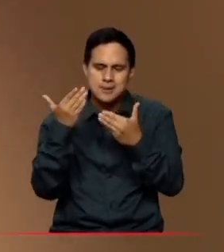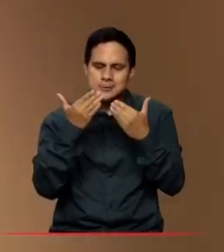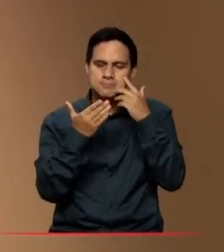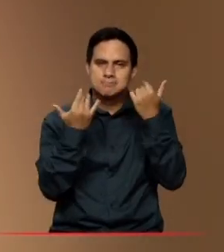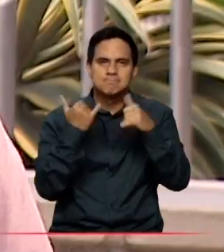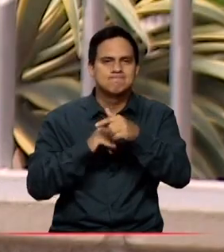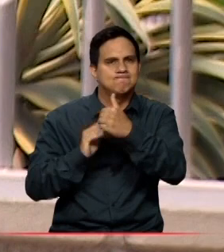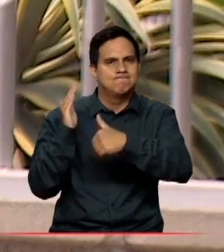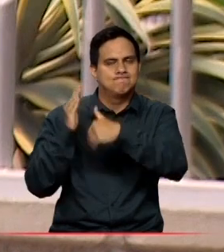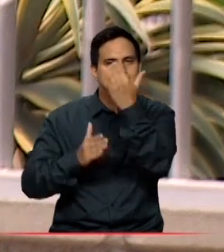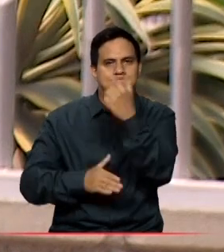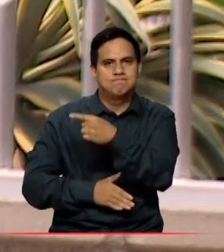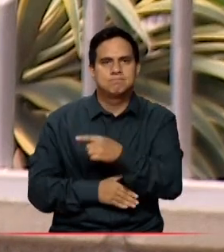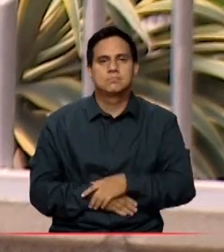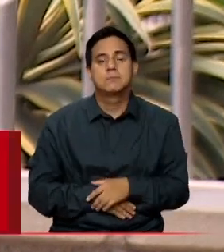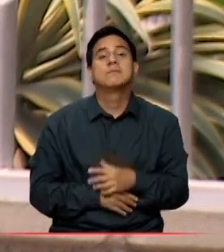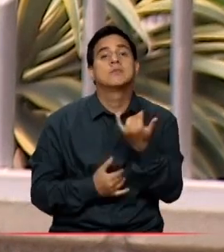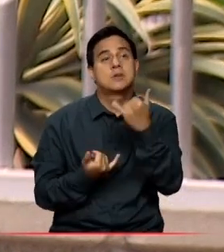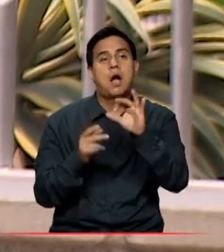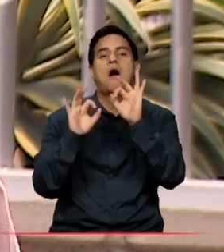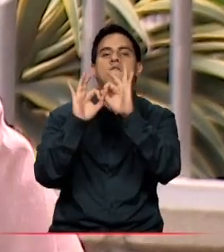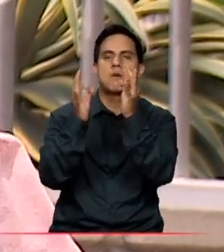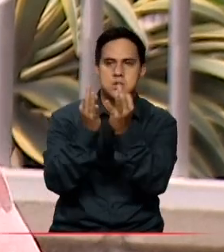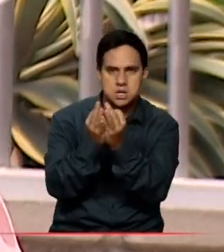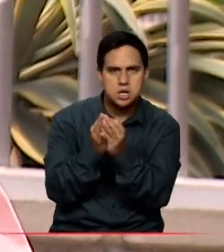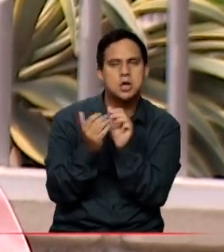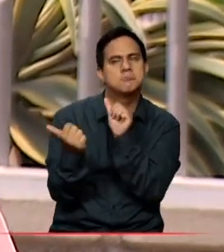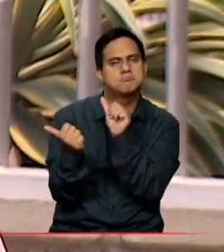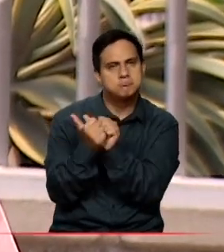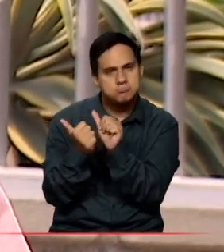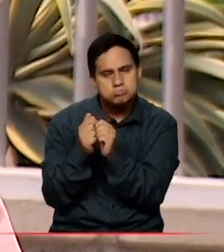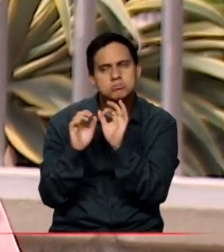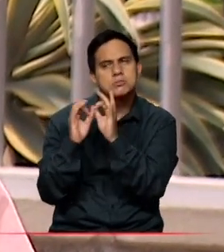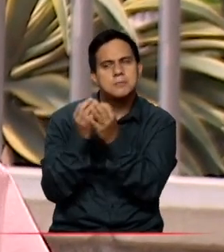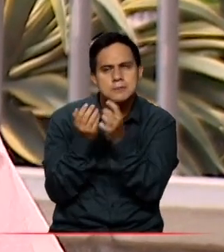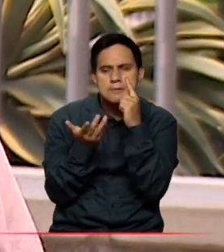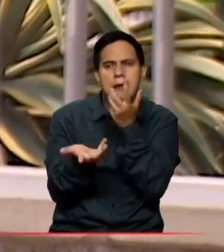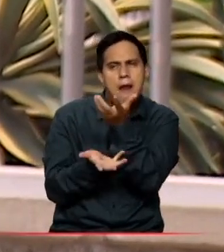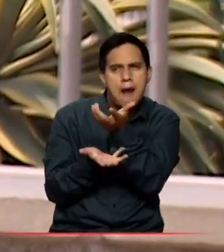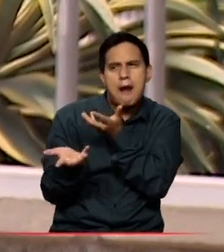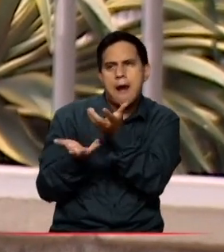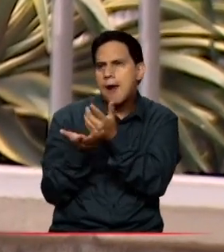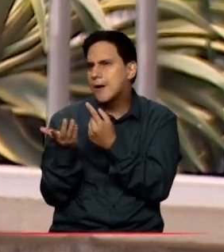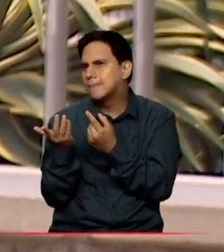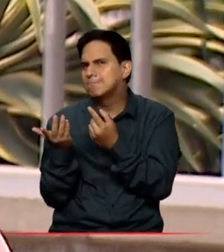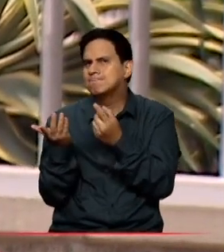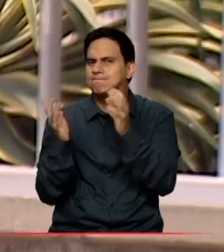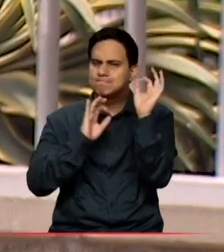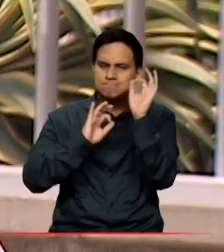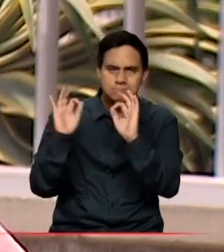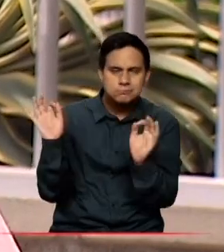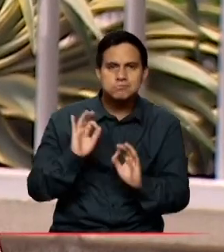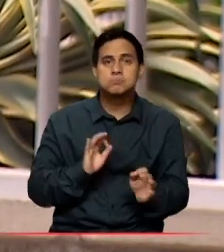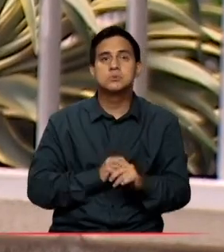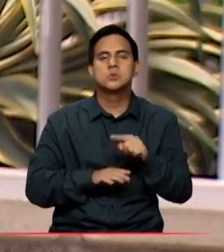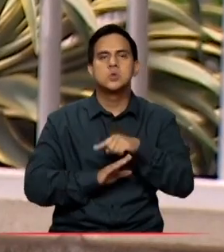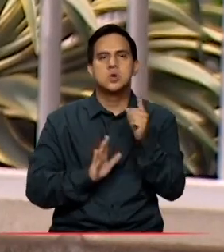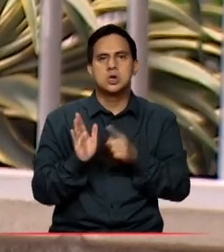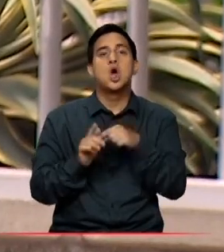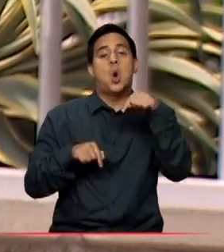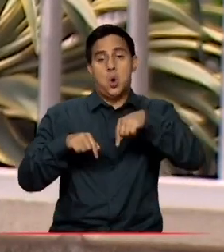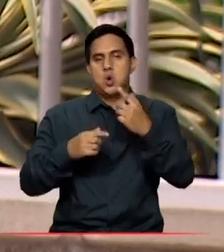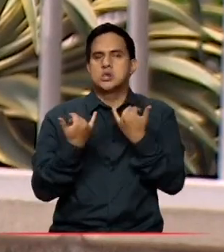sus familiares hemos estado atentos con ella y siguiendo y haciendo acompañamiento de su caso desde el día viernes hoy la visitamos aquí en la